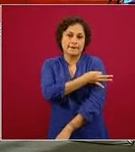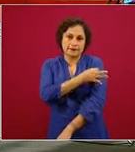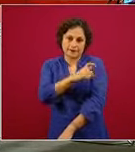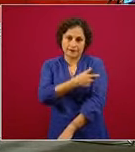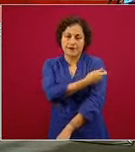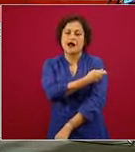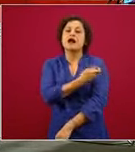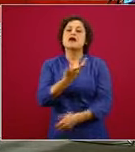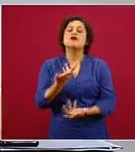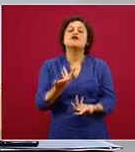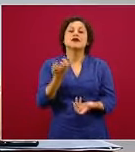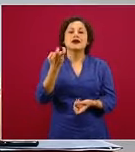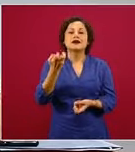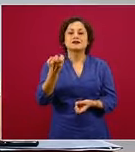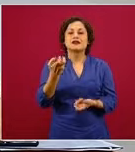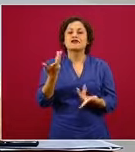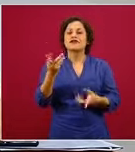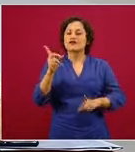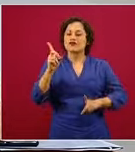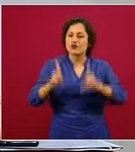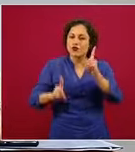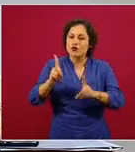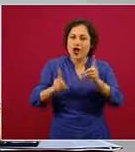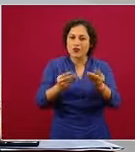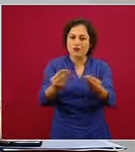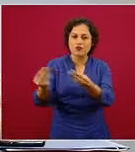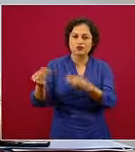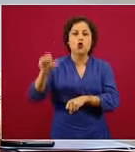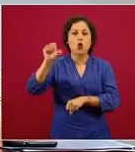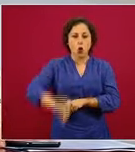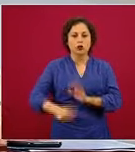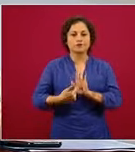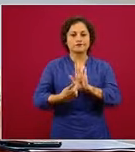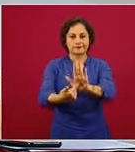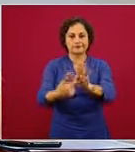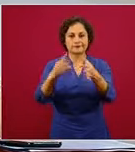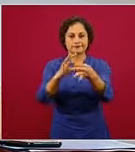es una de las inquietudes que hoy vamos a proponer